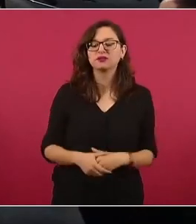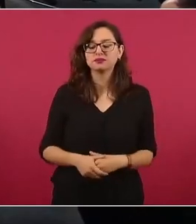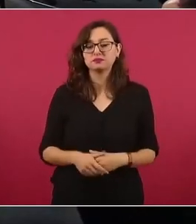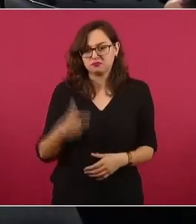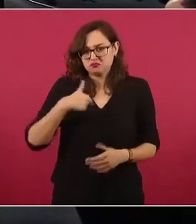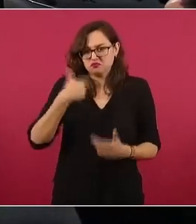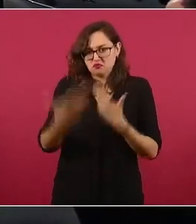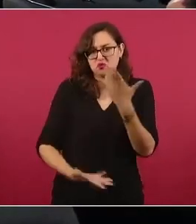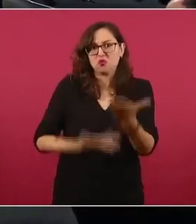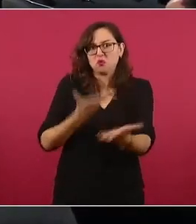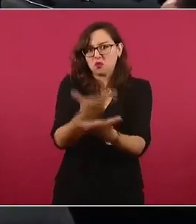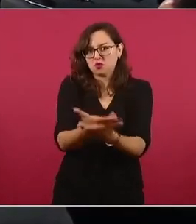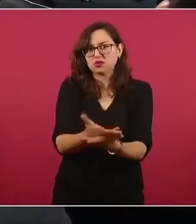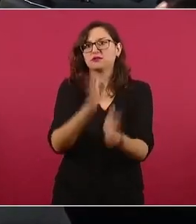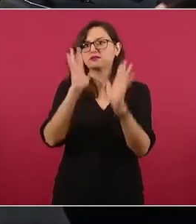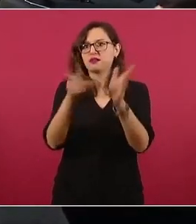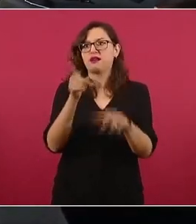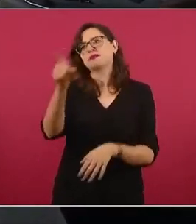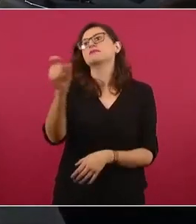Él,